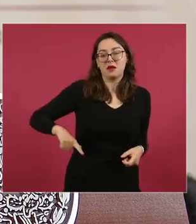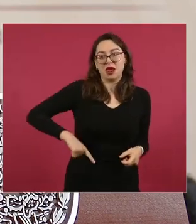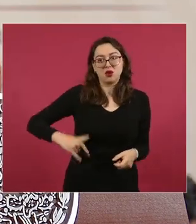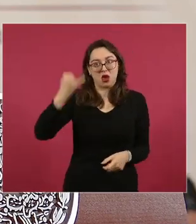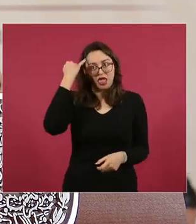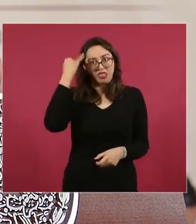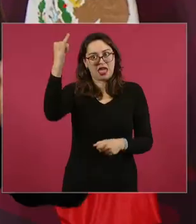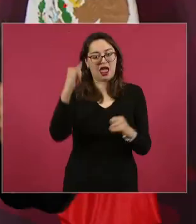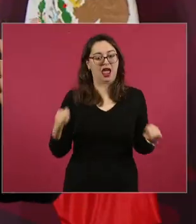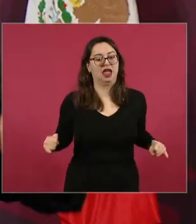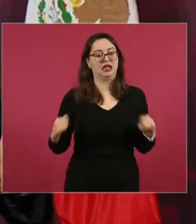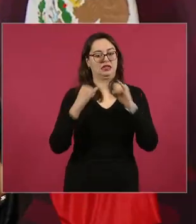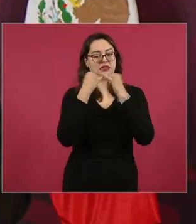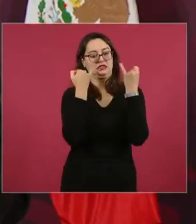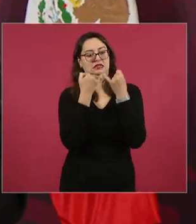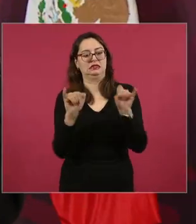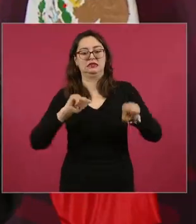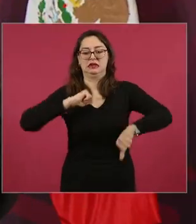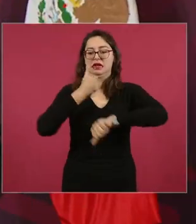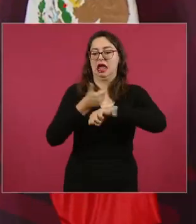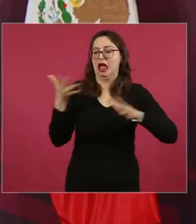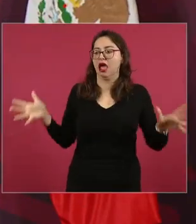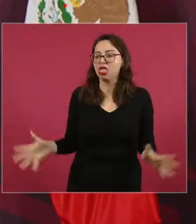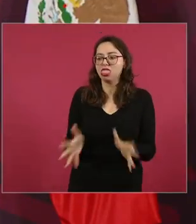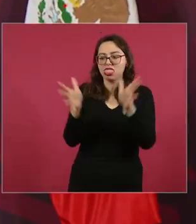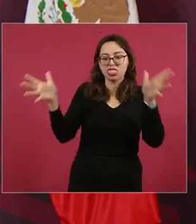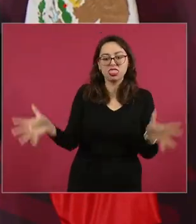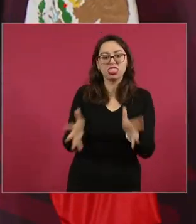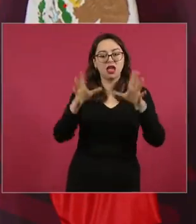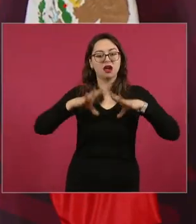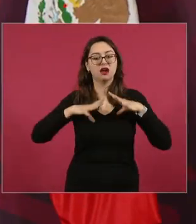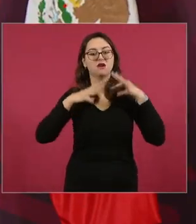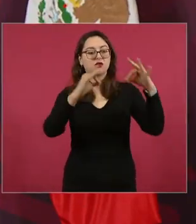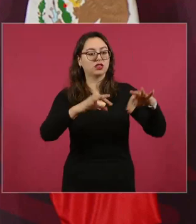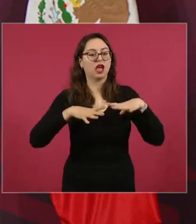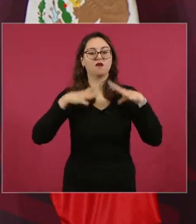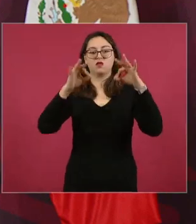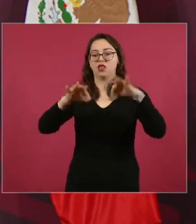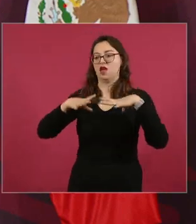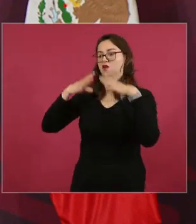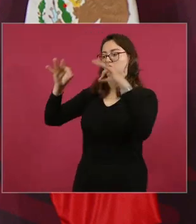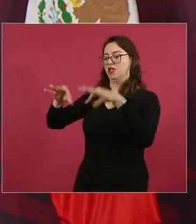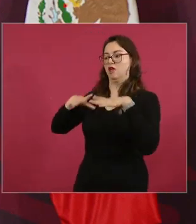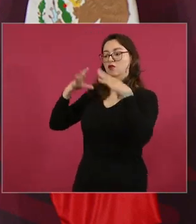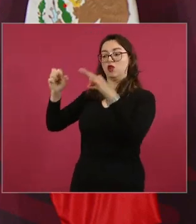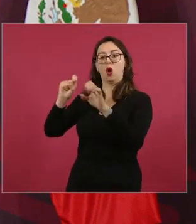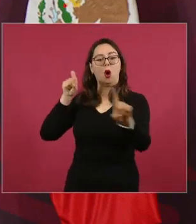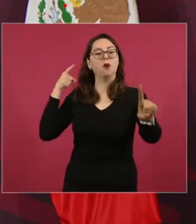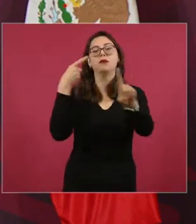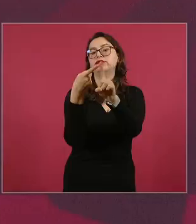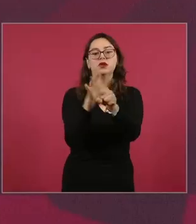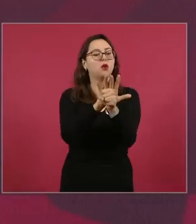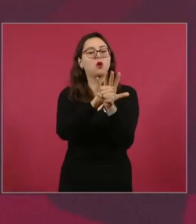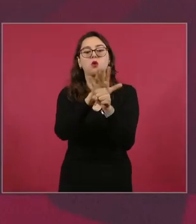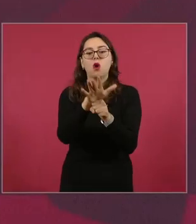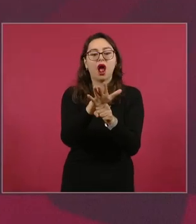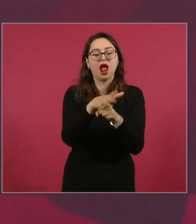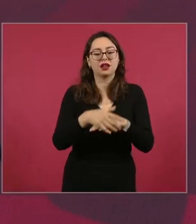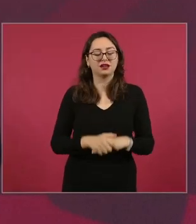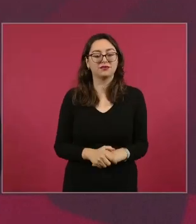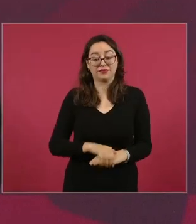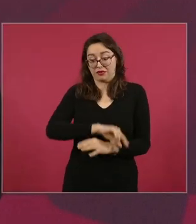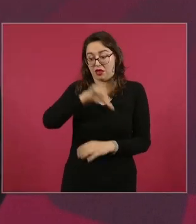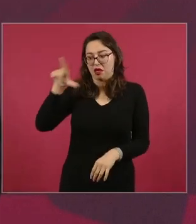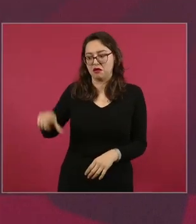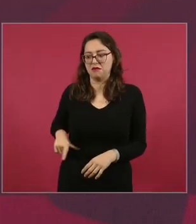para crear todos estos organismos autónomos con el propósito de